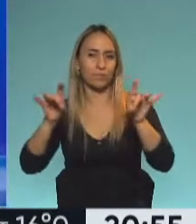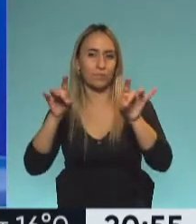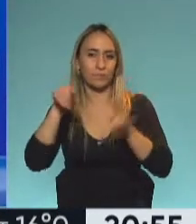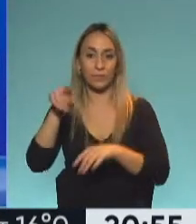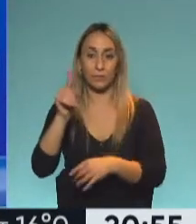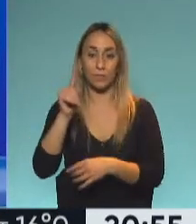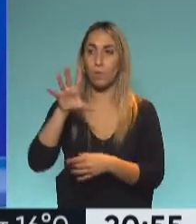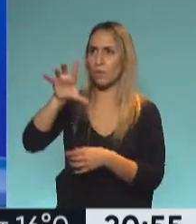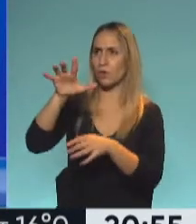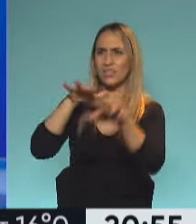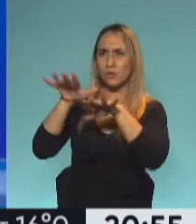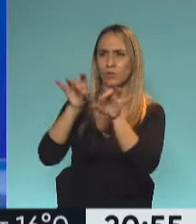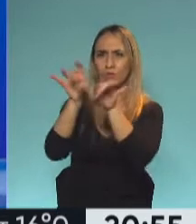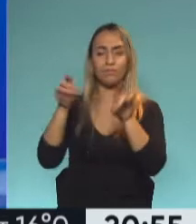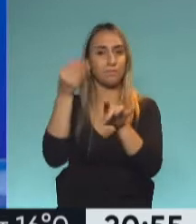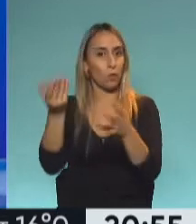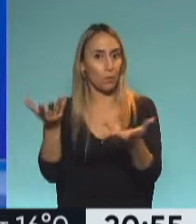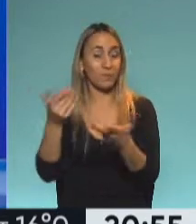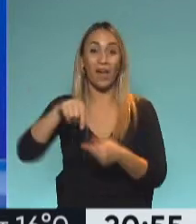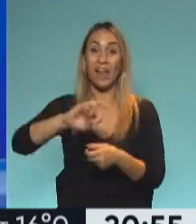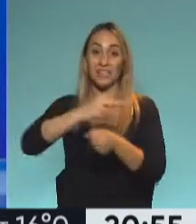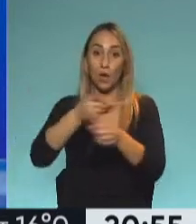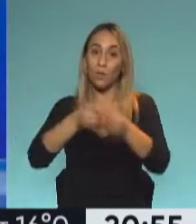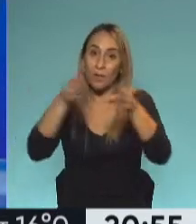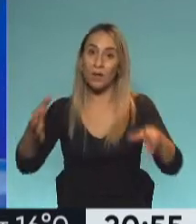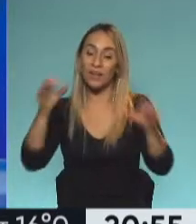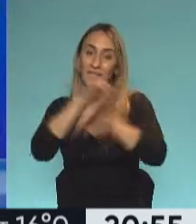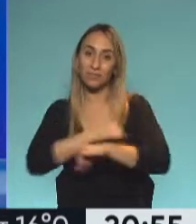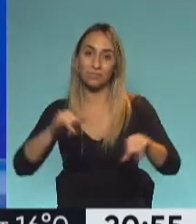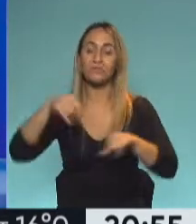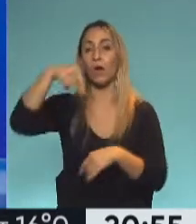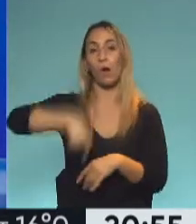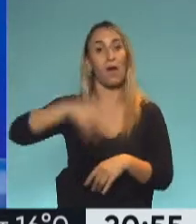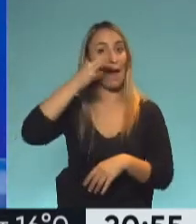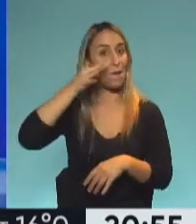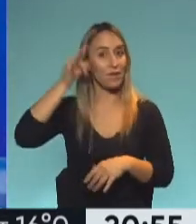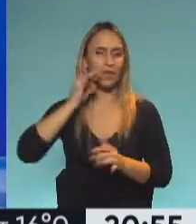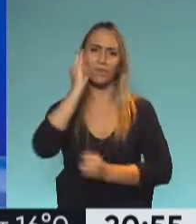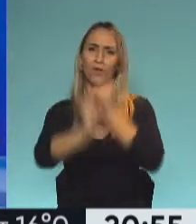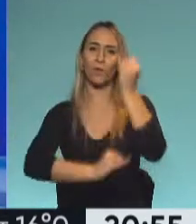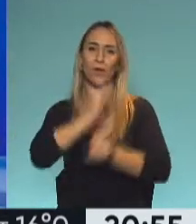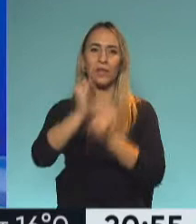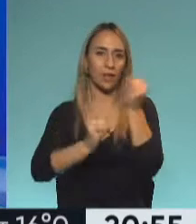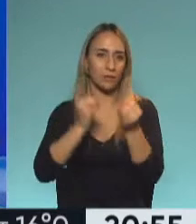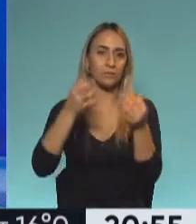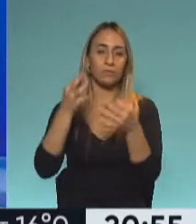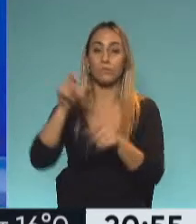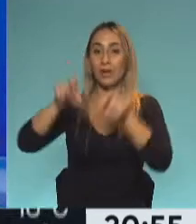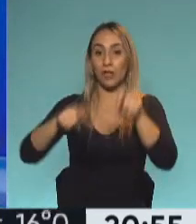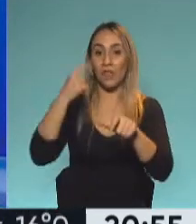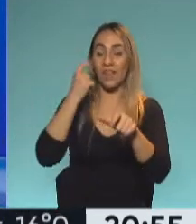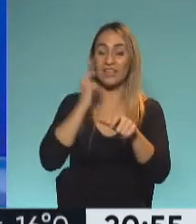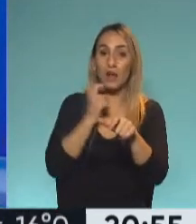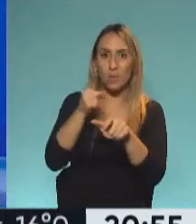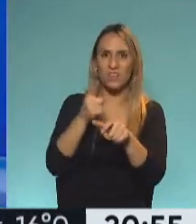esa provincia. En esta segunda parte, hoy Alfredo nos cuenta cómo es o cómo viven los puntanos la